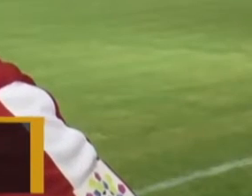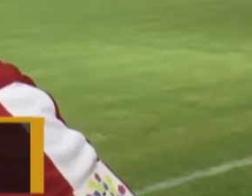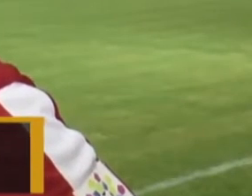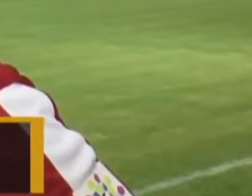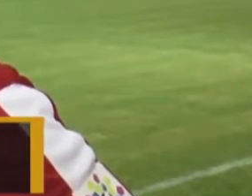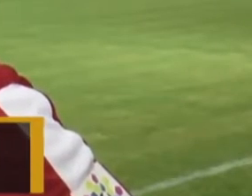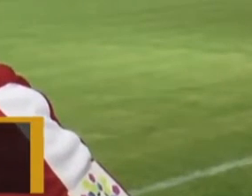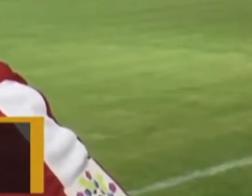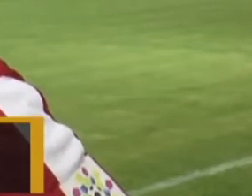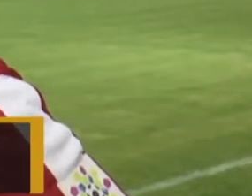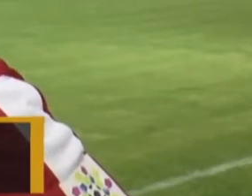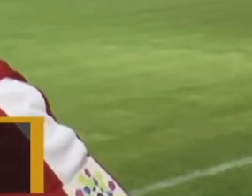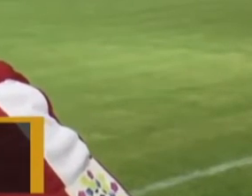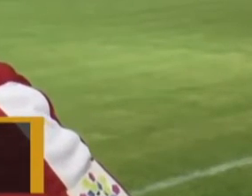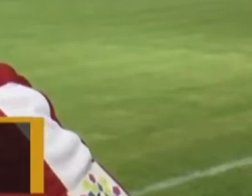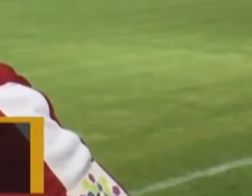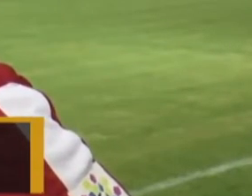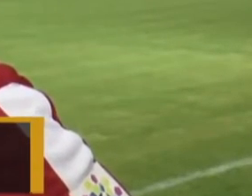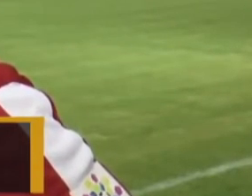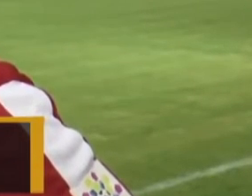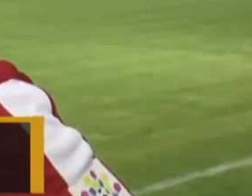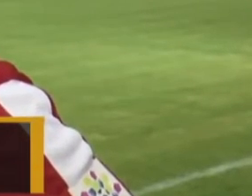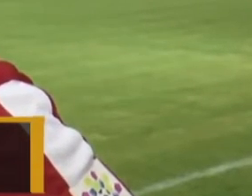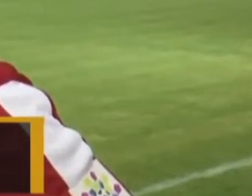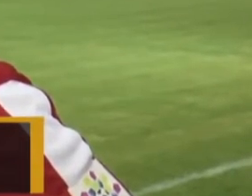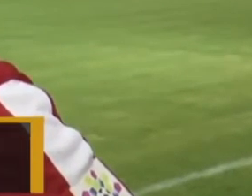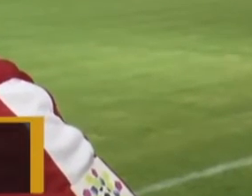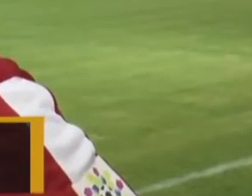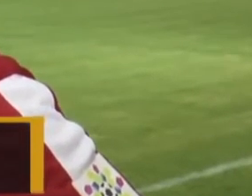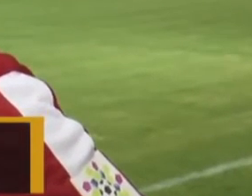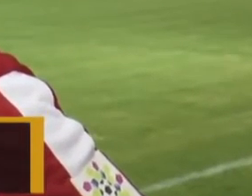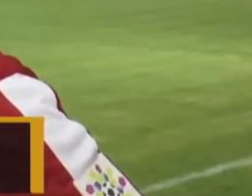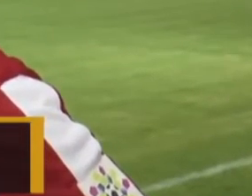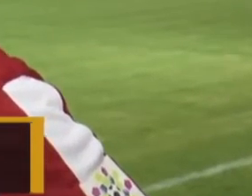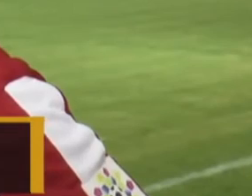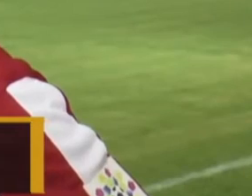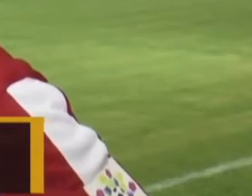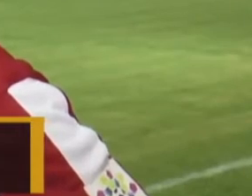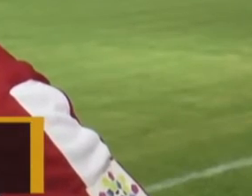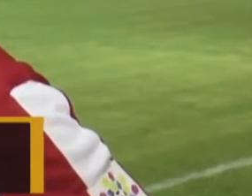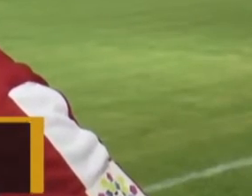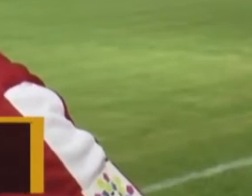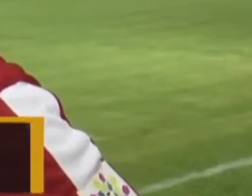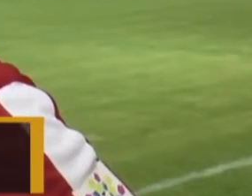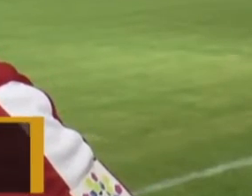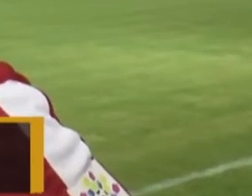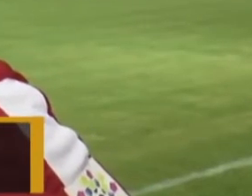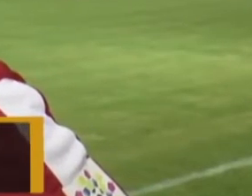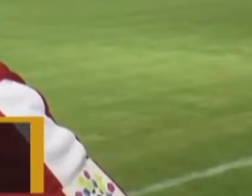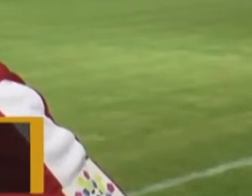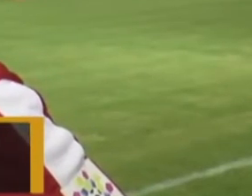y Alianza Centro. El viernes tenemos Metal Para y Siva